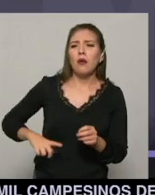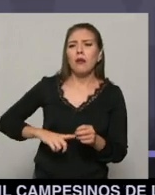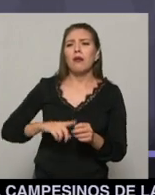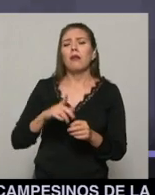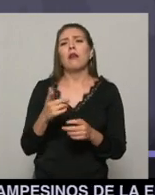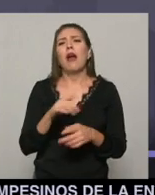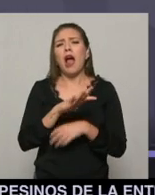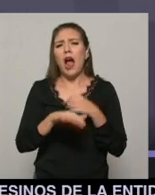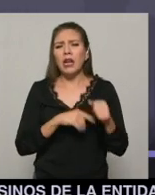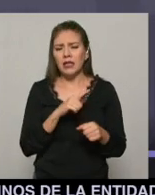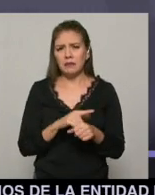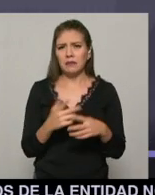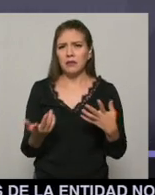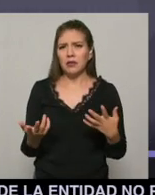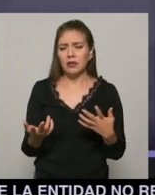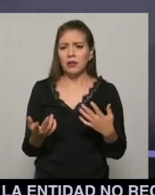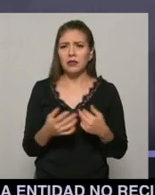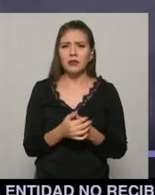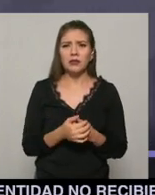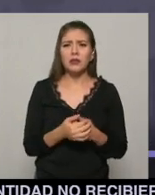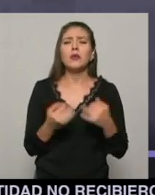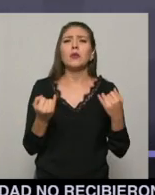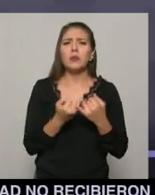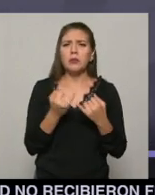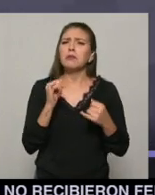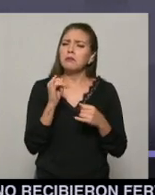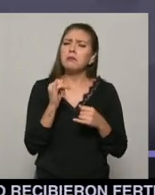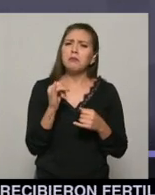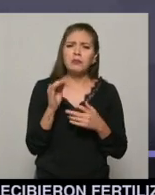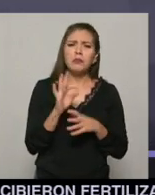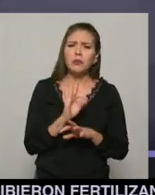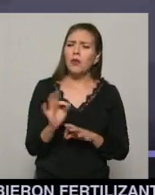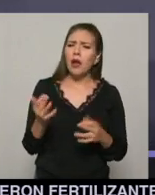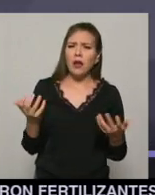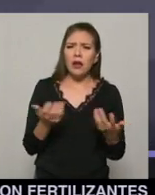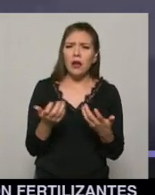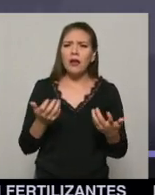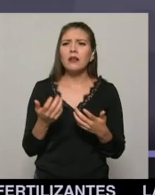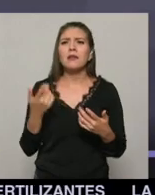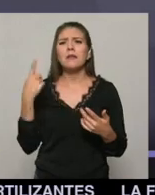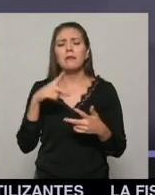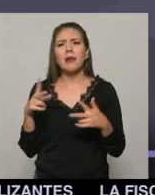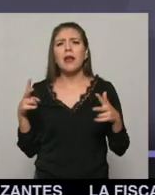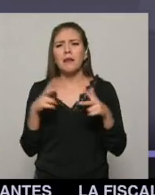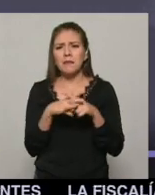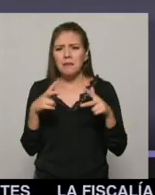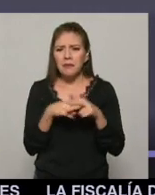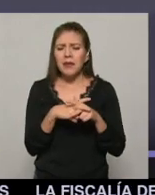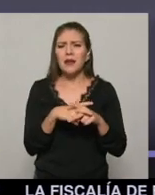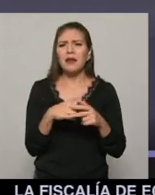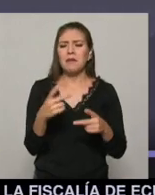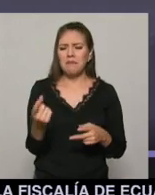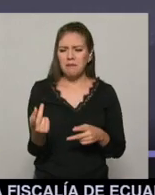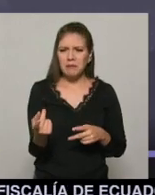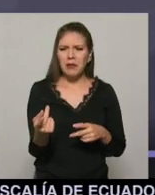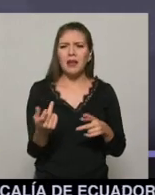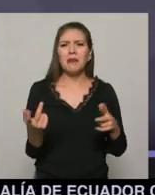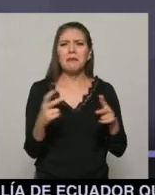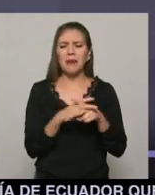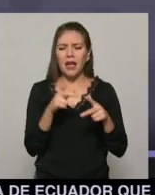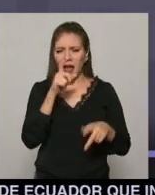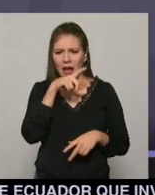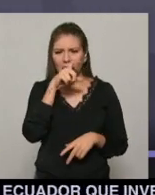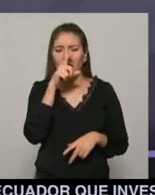circos. Incluso está permitiendo de manera sucinta la realización de peleas de perros, las peleas de